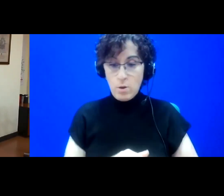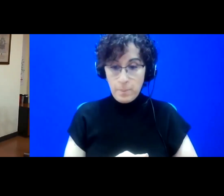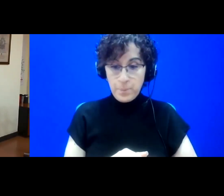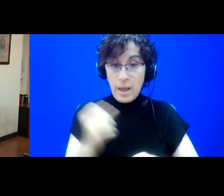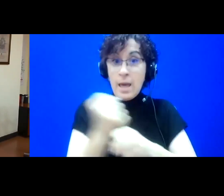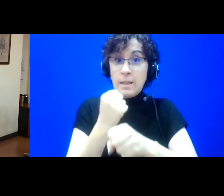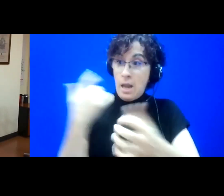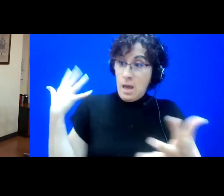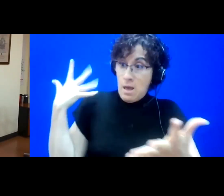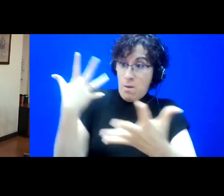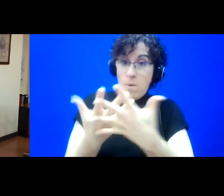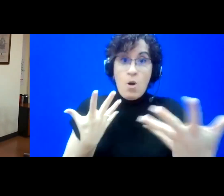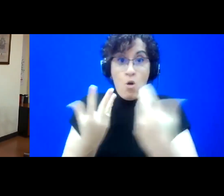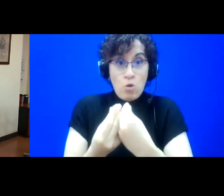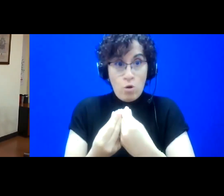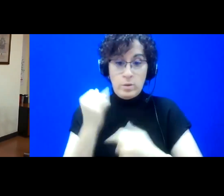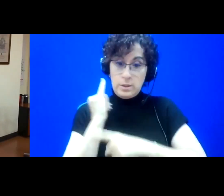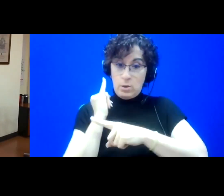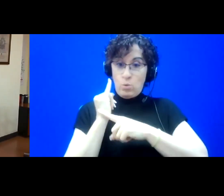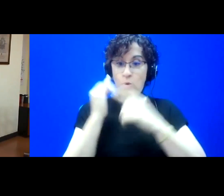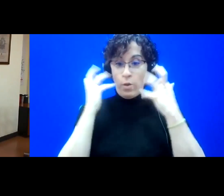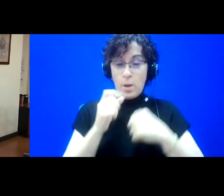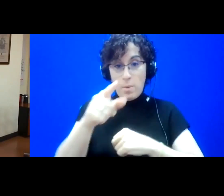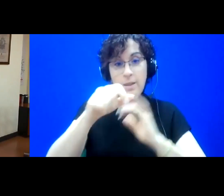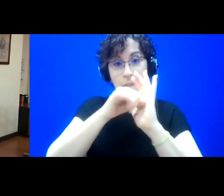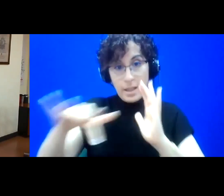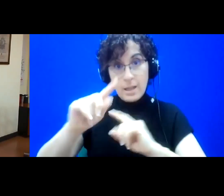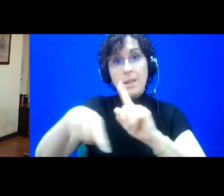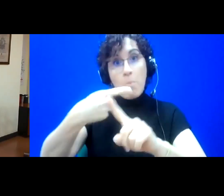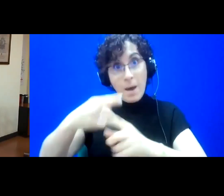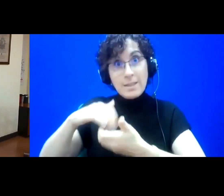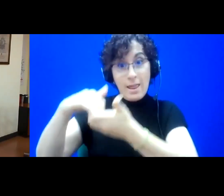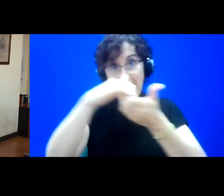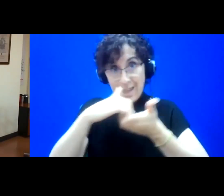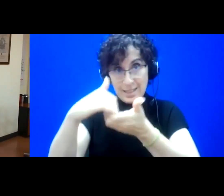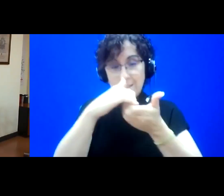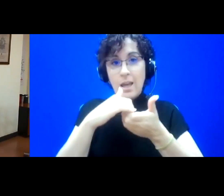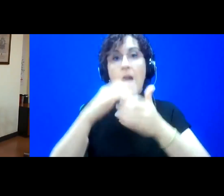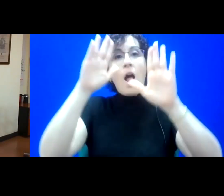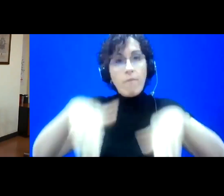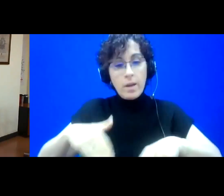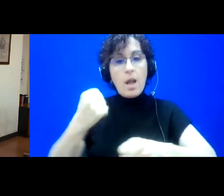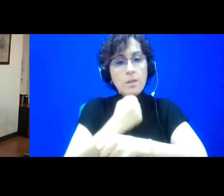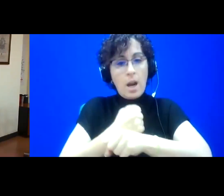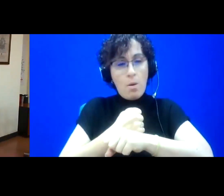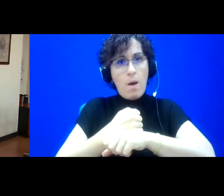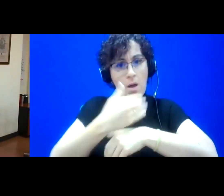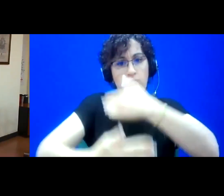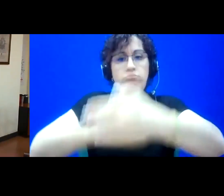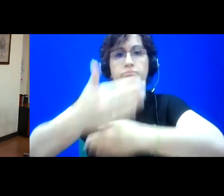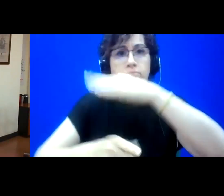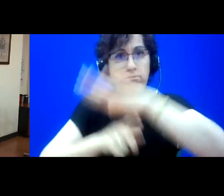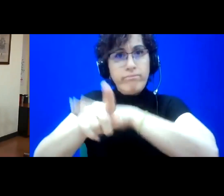Instituto Cervantes con el CENELSE y con la Fundación CENESE nos ha llevado a todos a avanzar en cuestiones tan